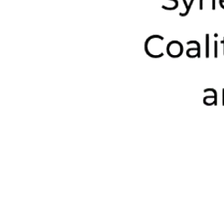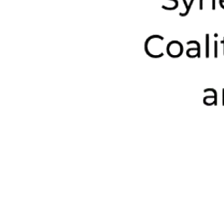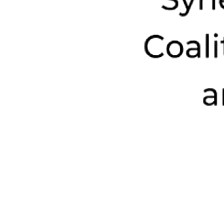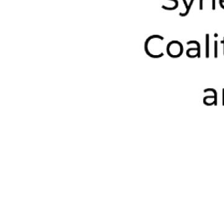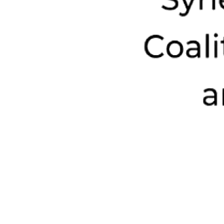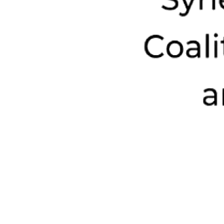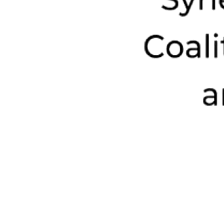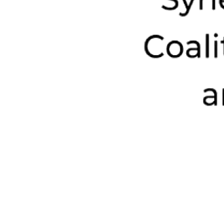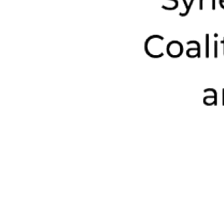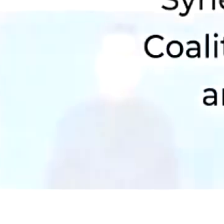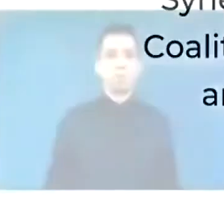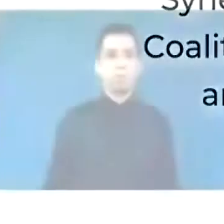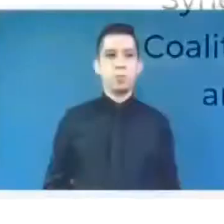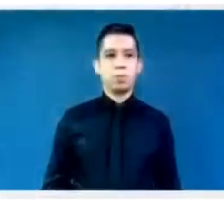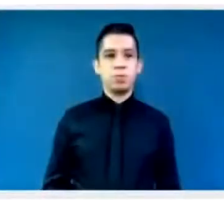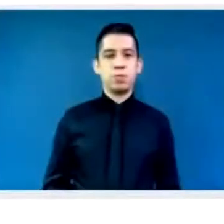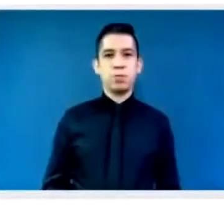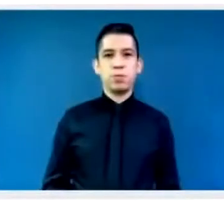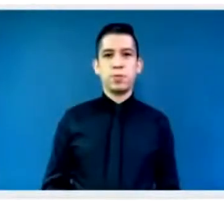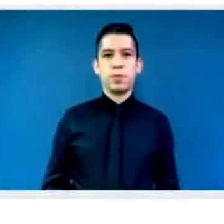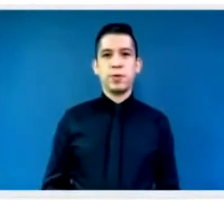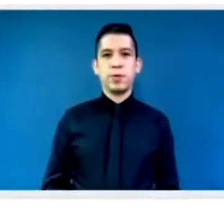Muy buenos días.